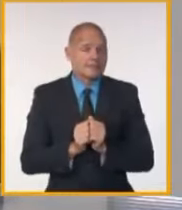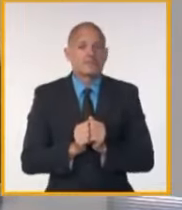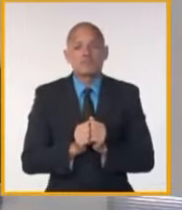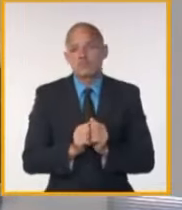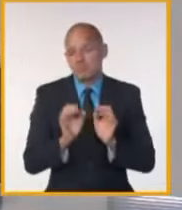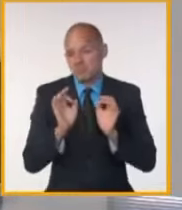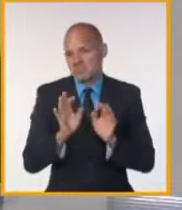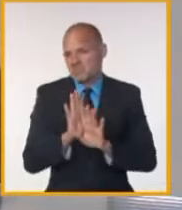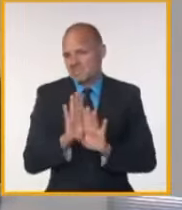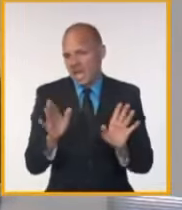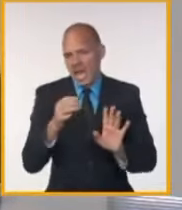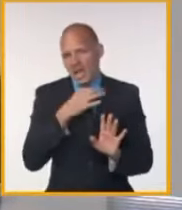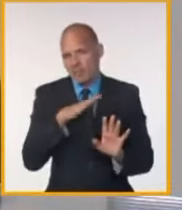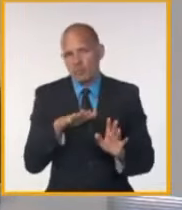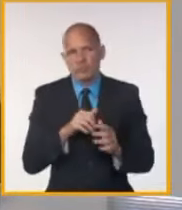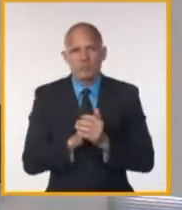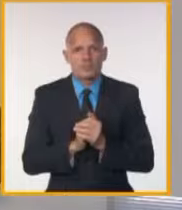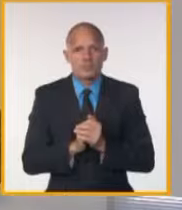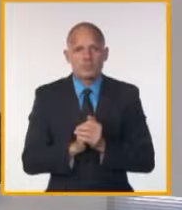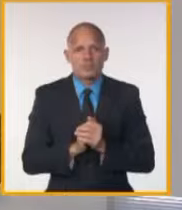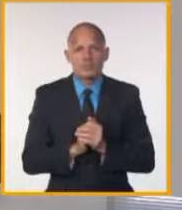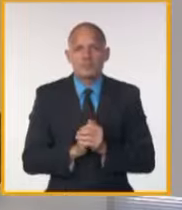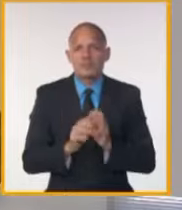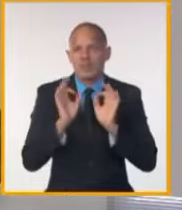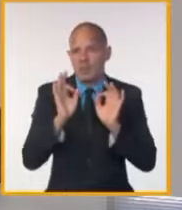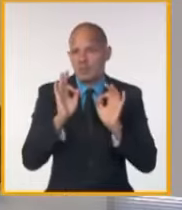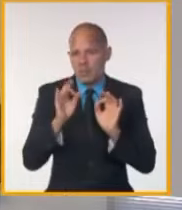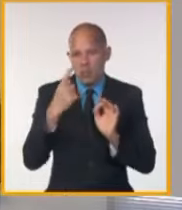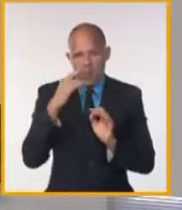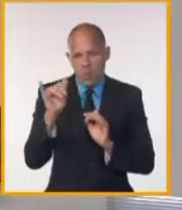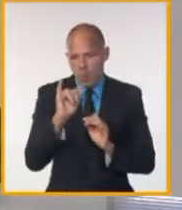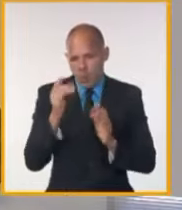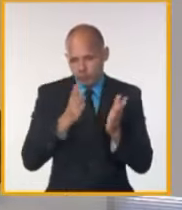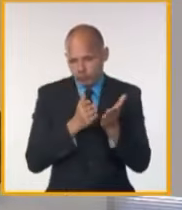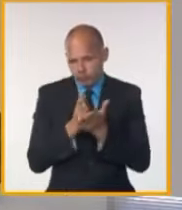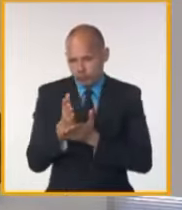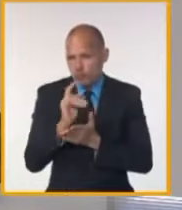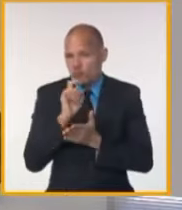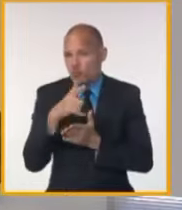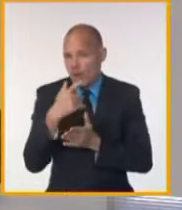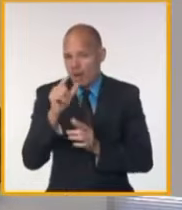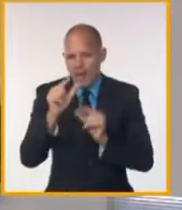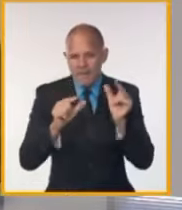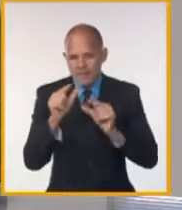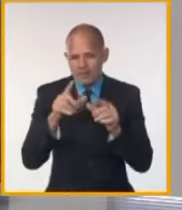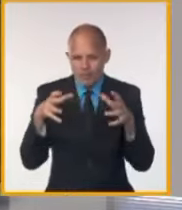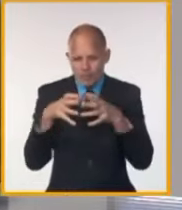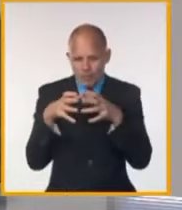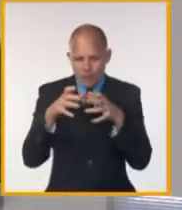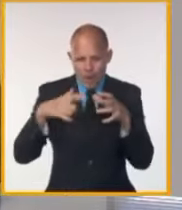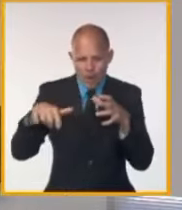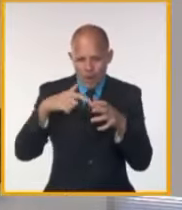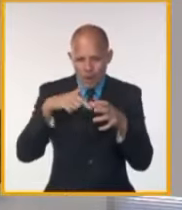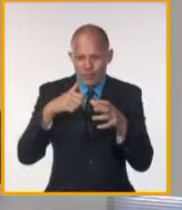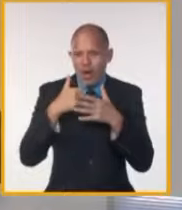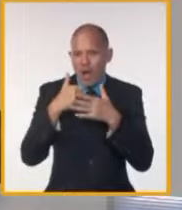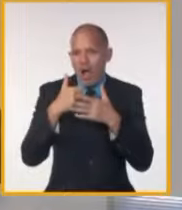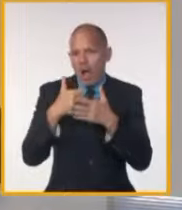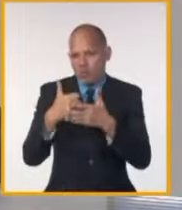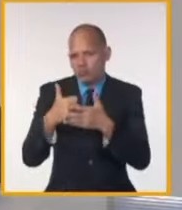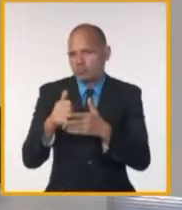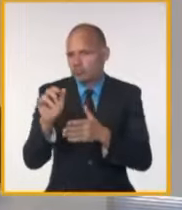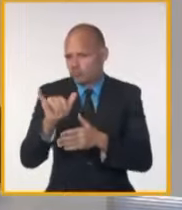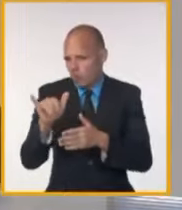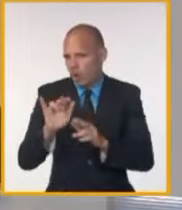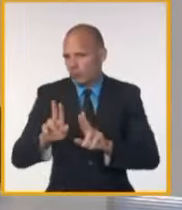fracturado por ejemplo Aunque en teoría se mantiene la unidad del respaldo del Pro de macri a la visión